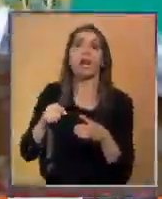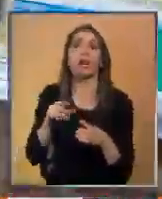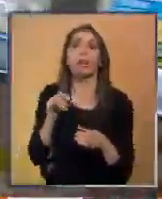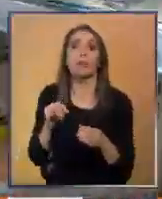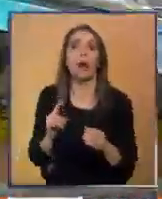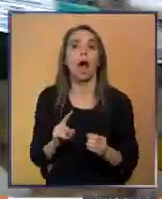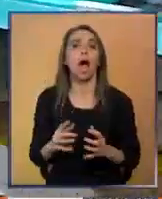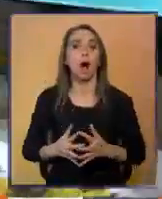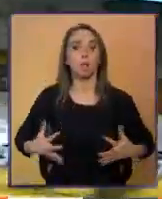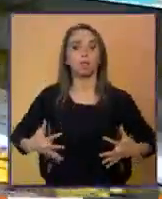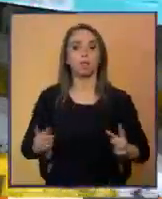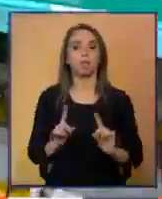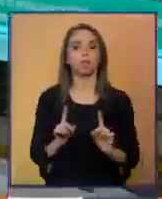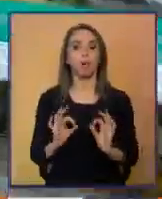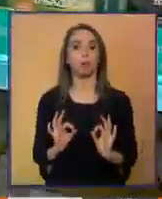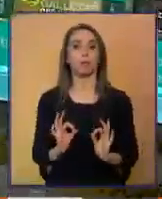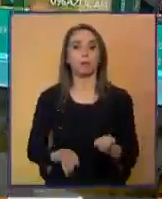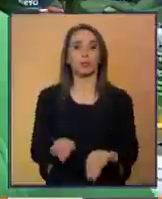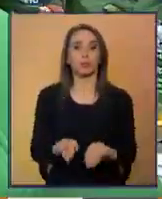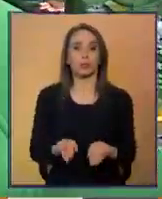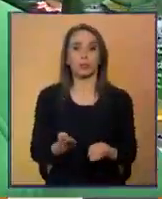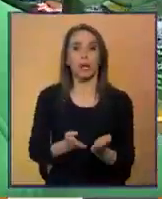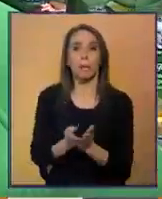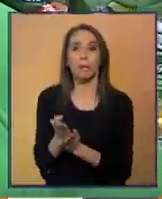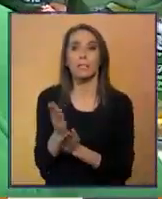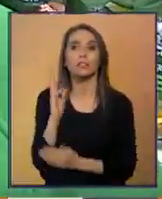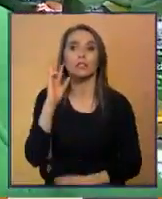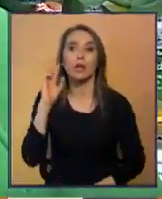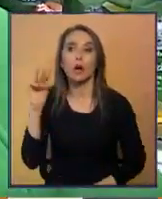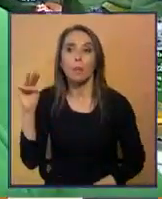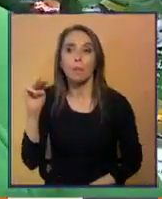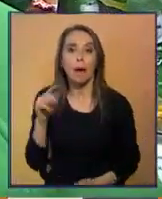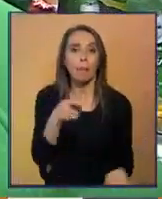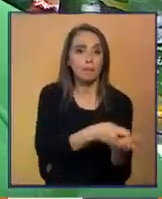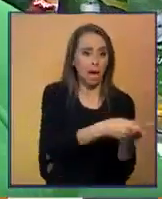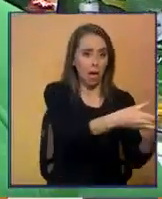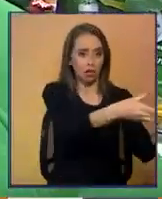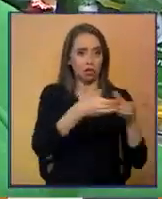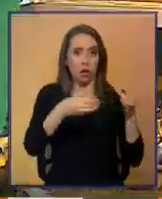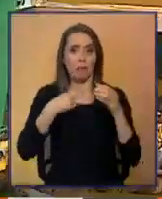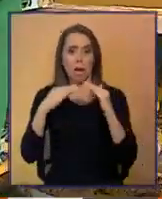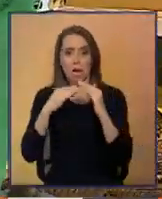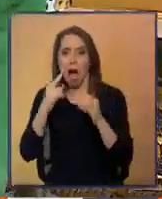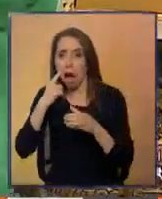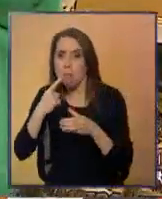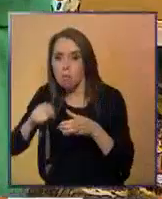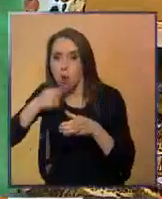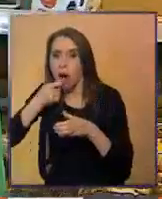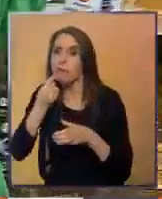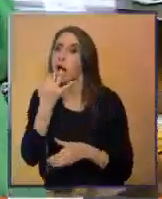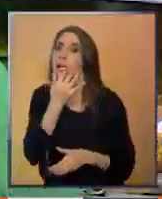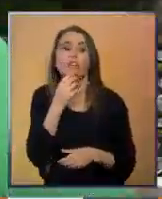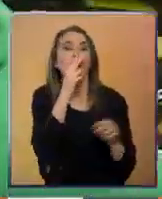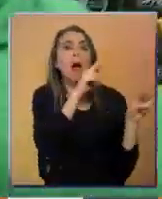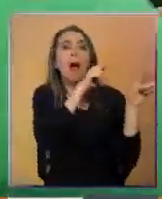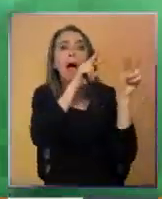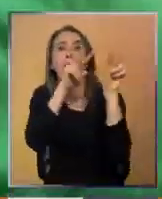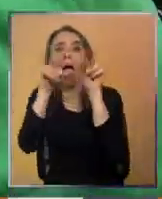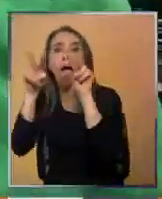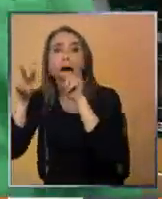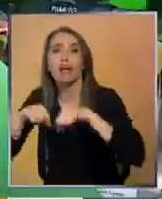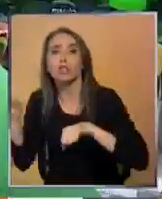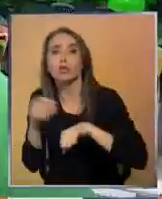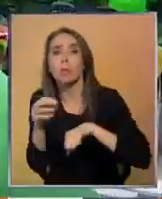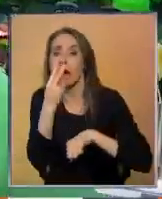de peso a raya. Y todo partió porque mi mamá ya los productos a la casa son ricos y yo venía para acá, los veía. La verdad que hace mucho tiempo que